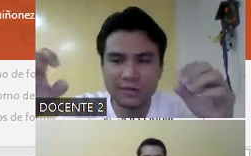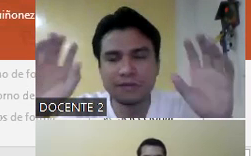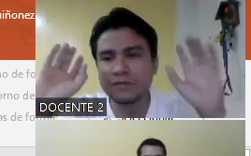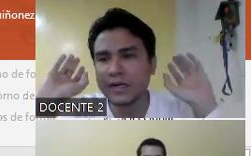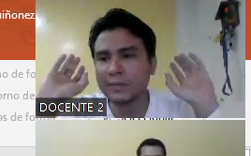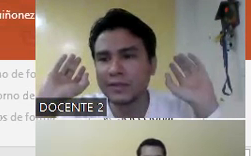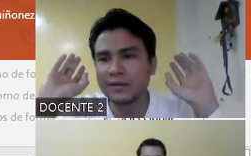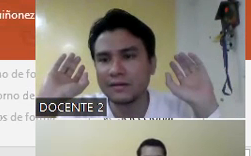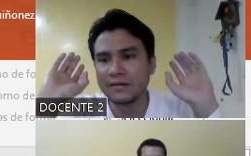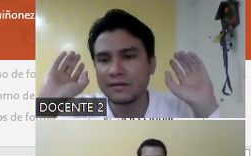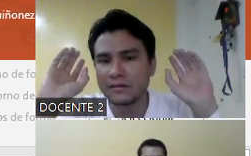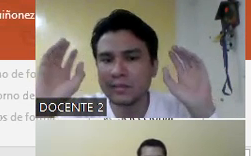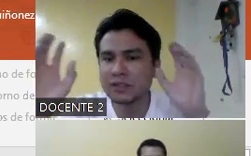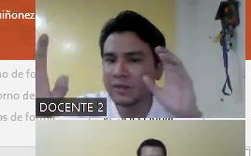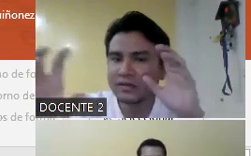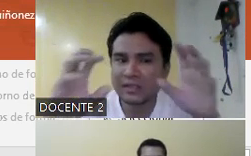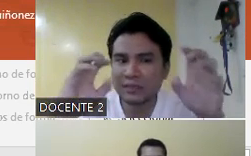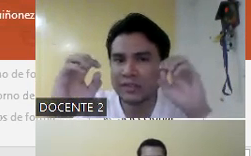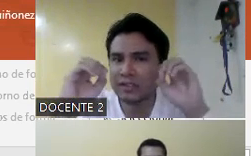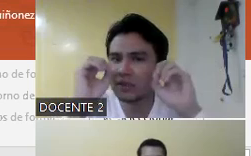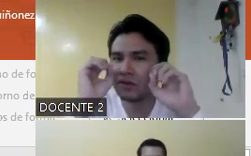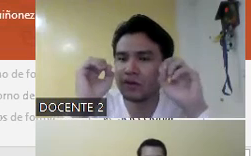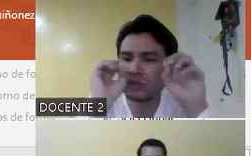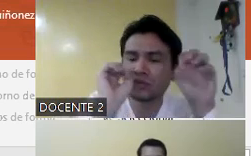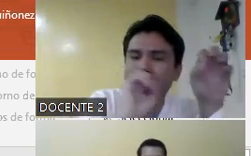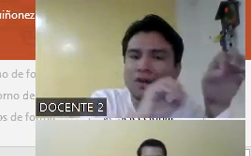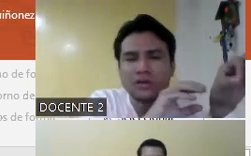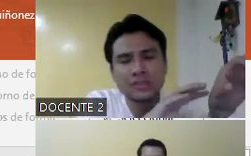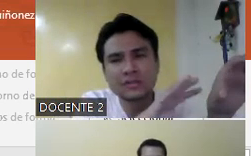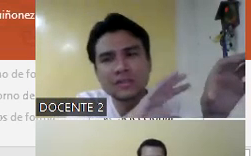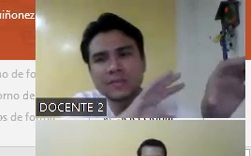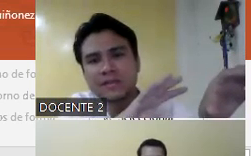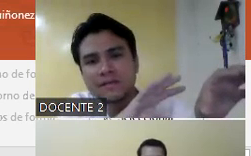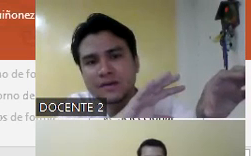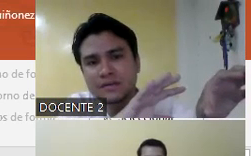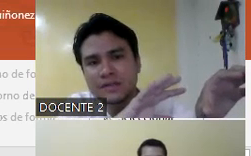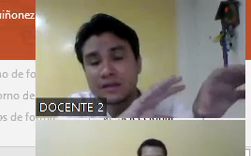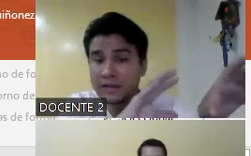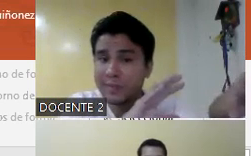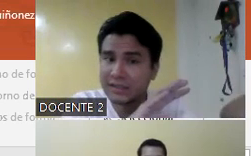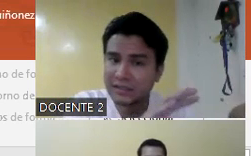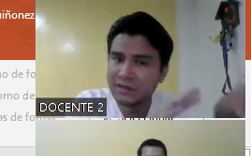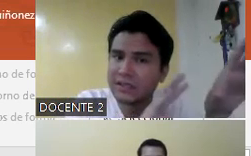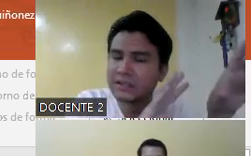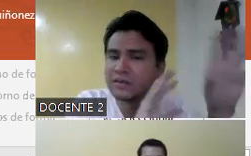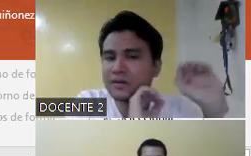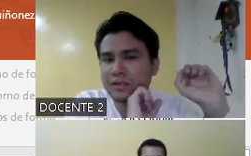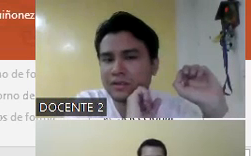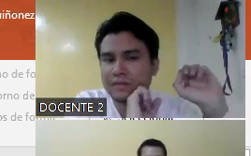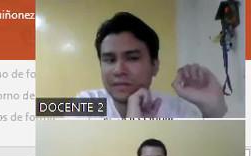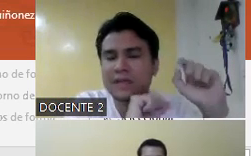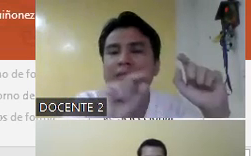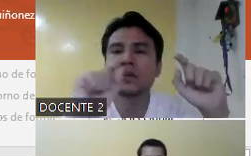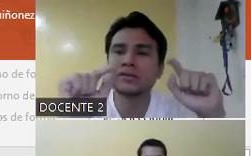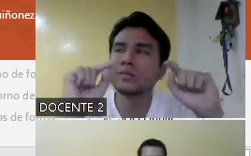de la información fue rápida. Entonces, más o menos estamos entendiendo de cómo son conceptos específicos de percepción, atención y